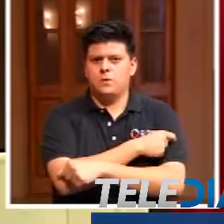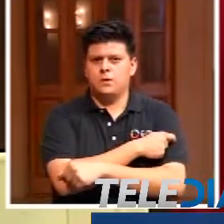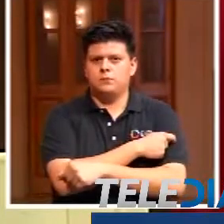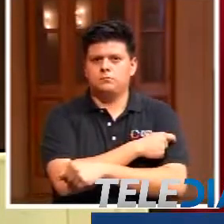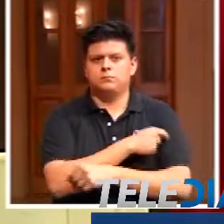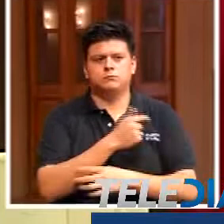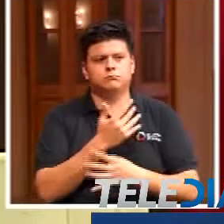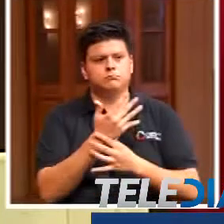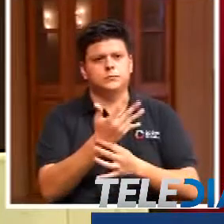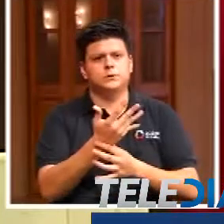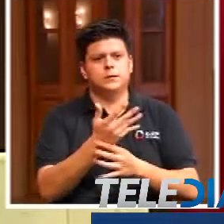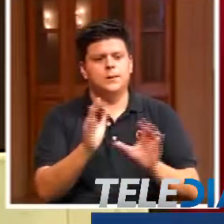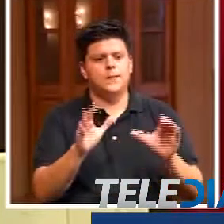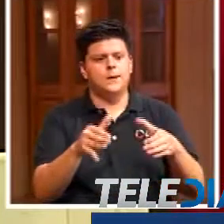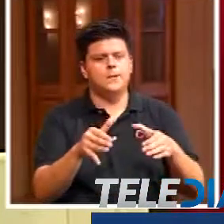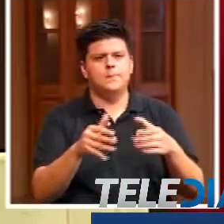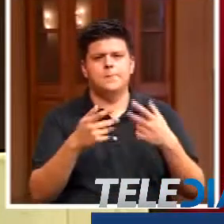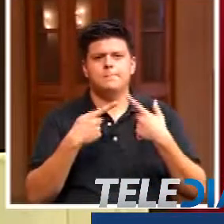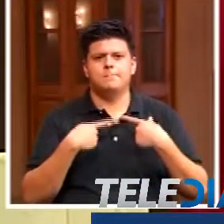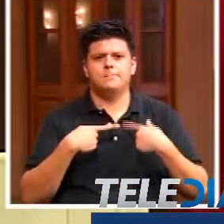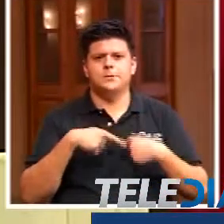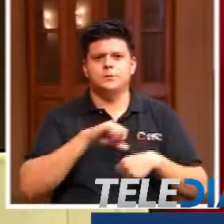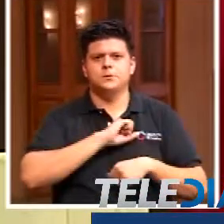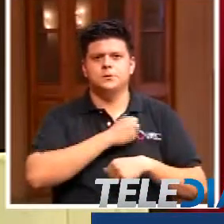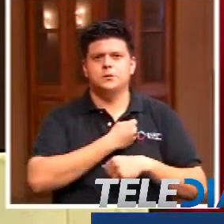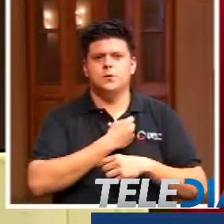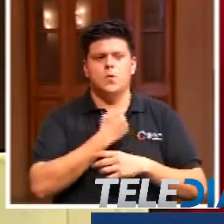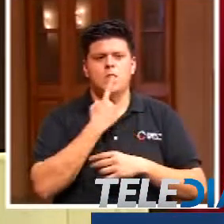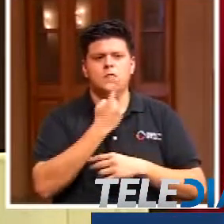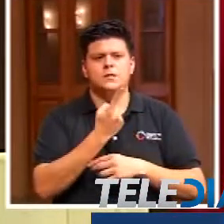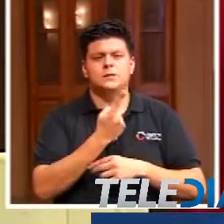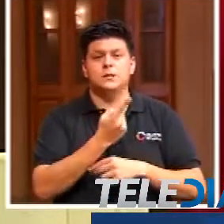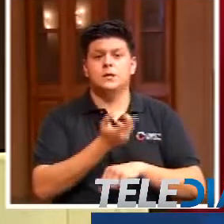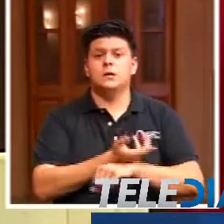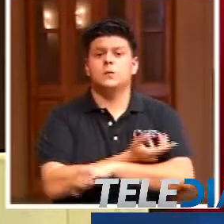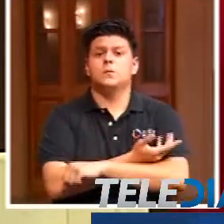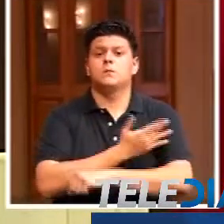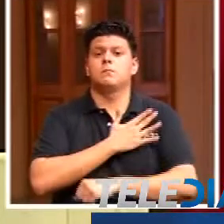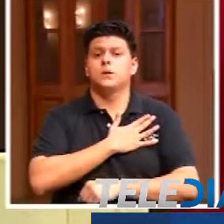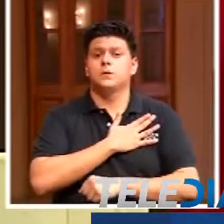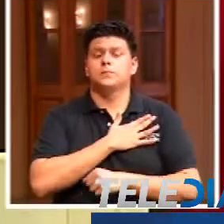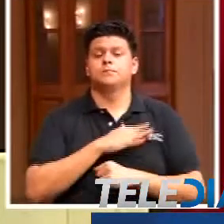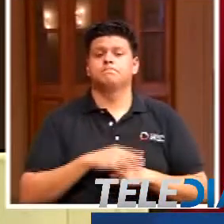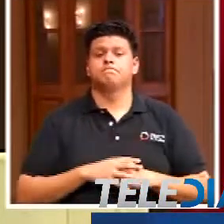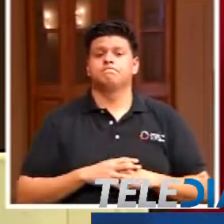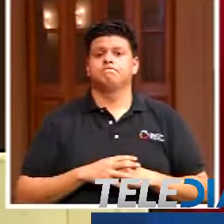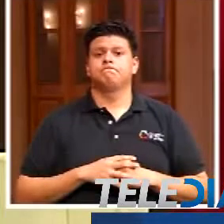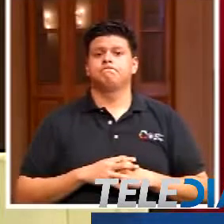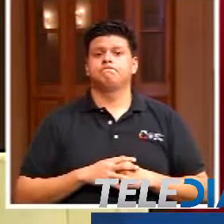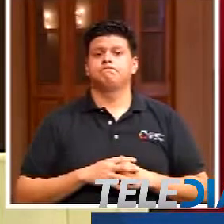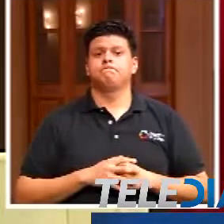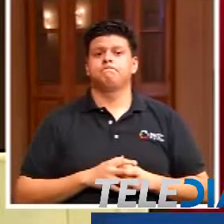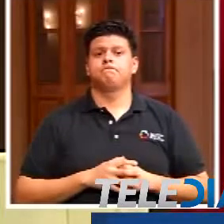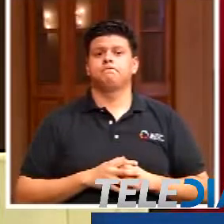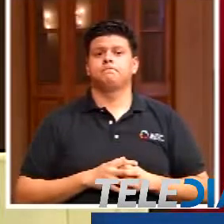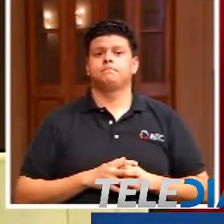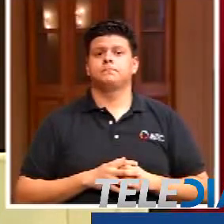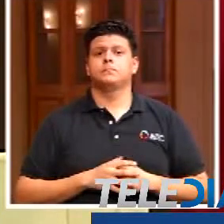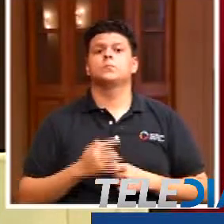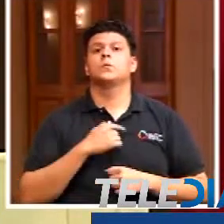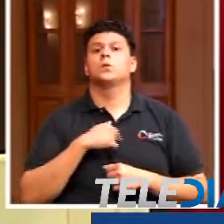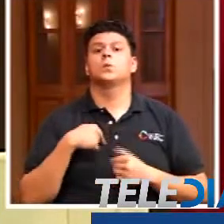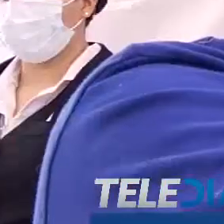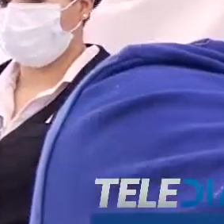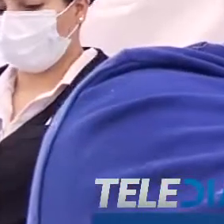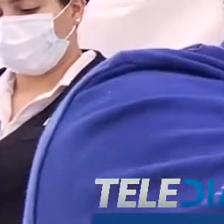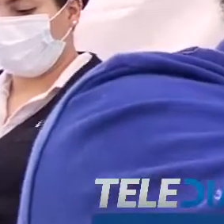Quiero decirle al sector salud, a mis colegas, que los vamos a